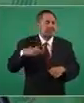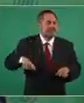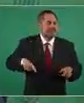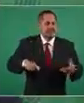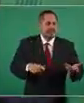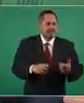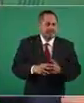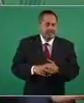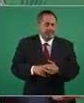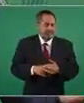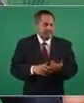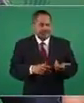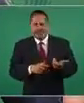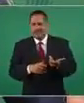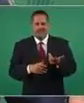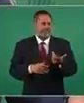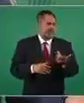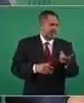No se sabía